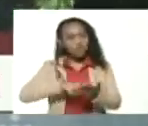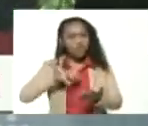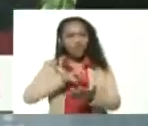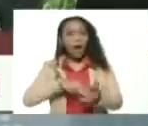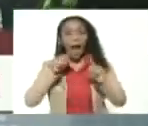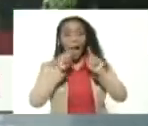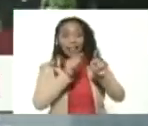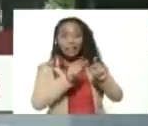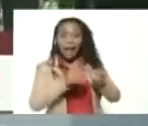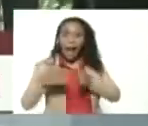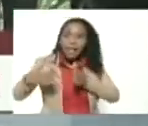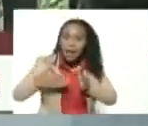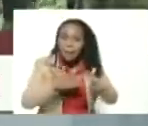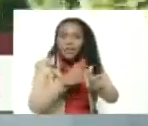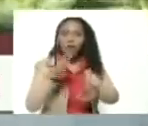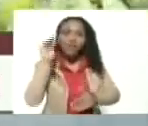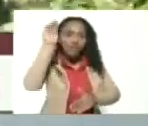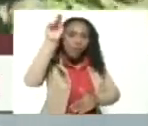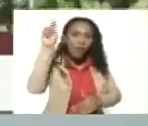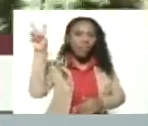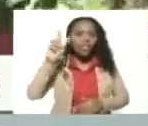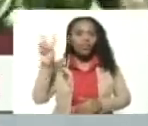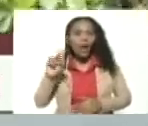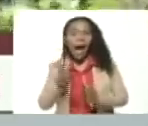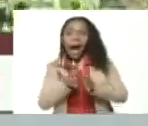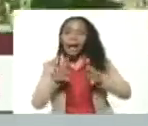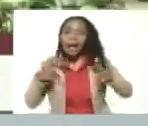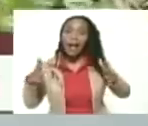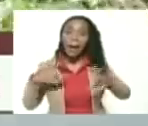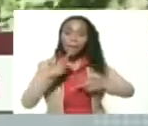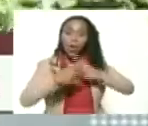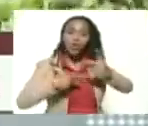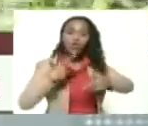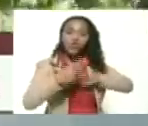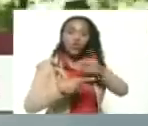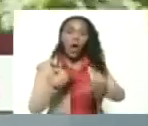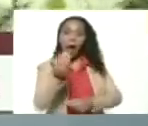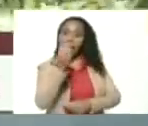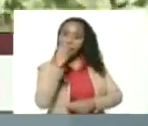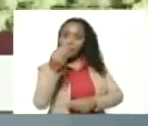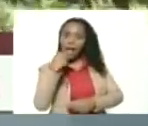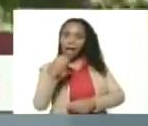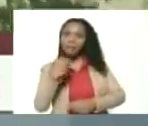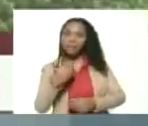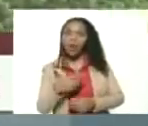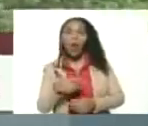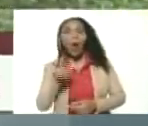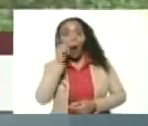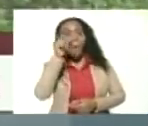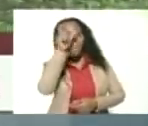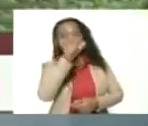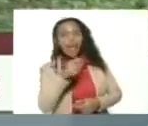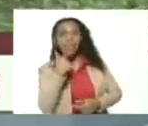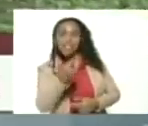es el camino de Venezuela, una gran potencia productora de alimentos. Alí Rodríguez Araque lo insistía mucho.